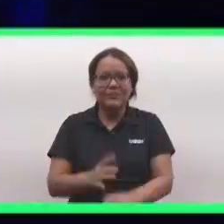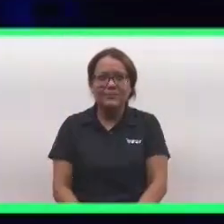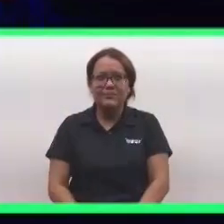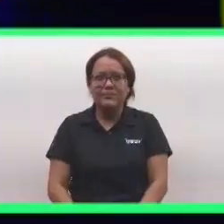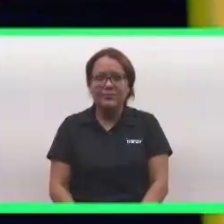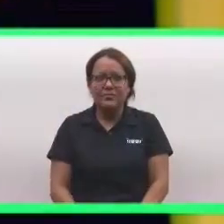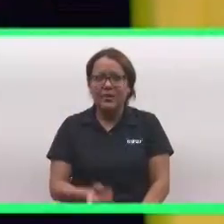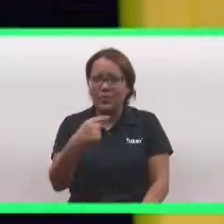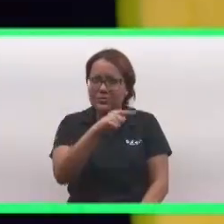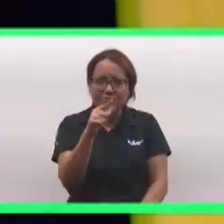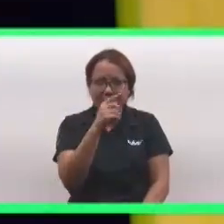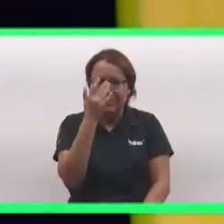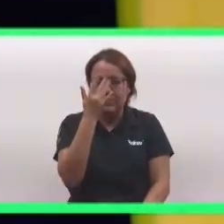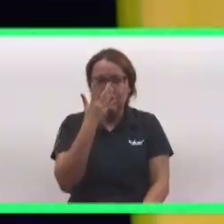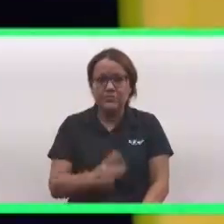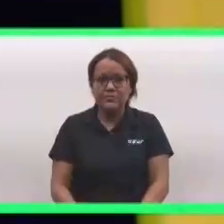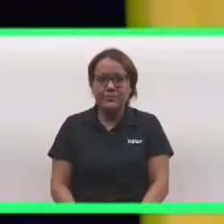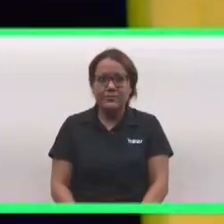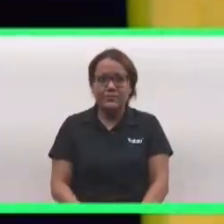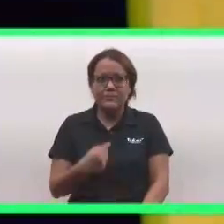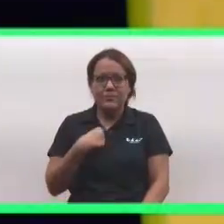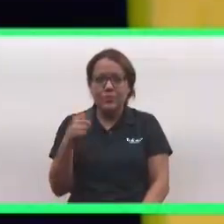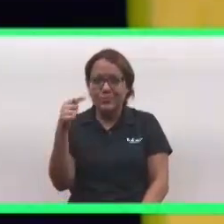dieta hipercalórica, su input